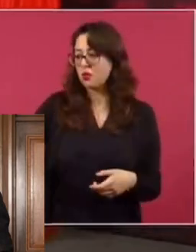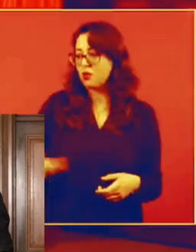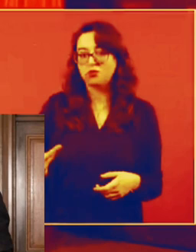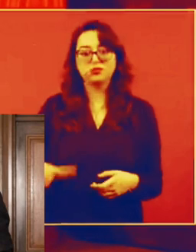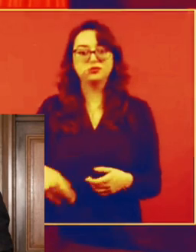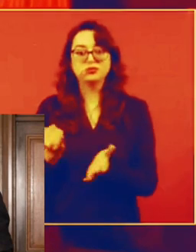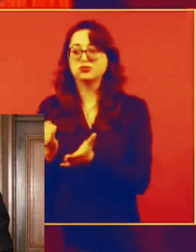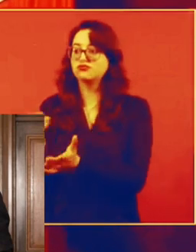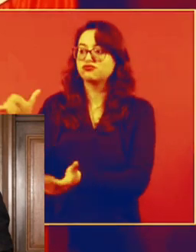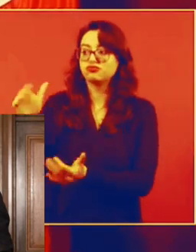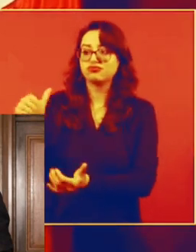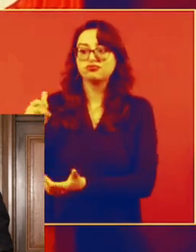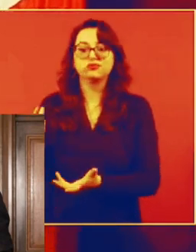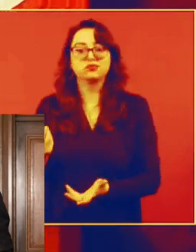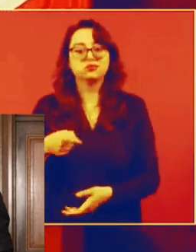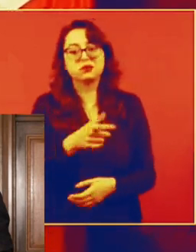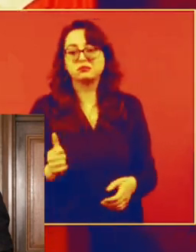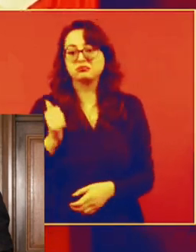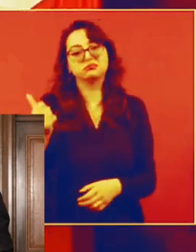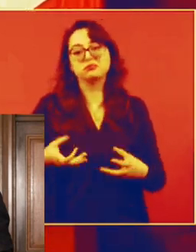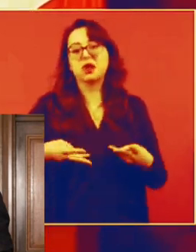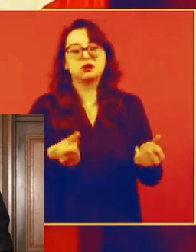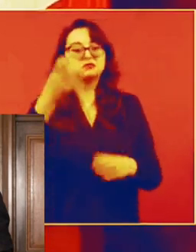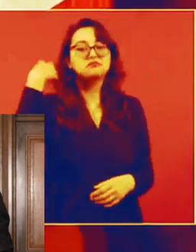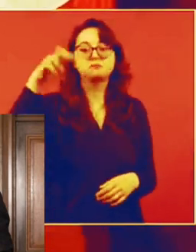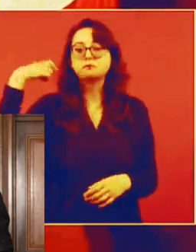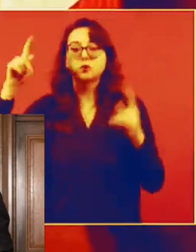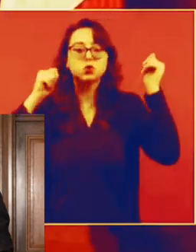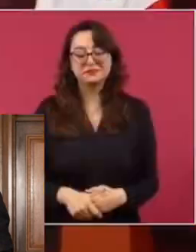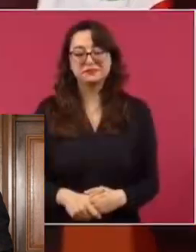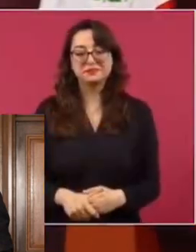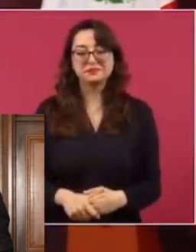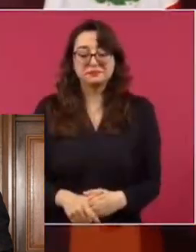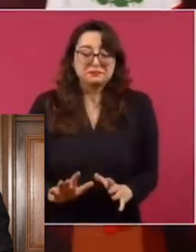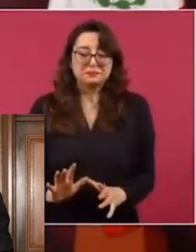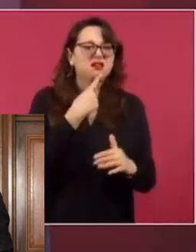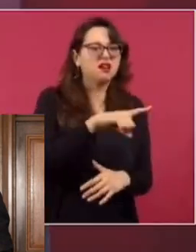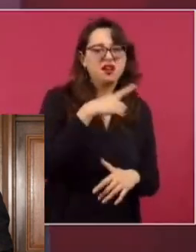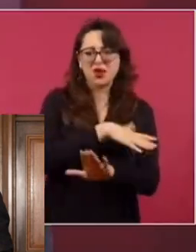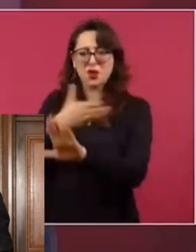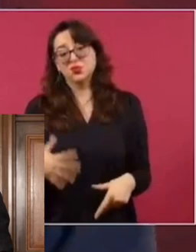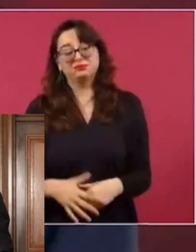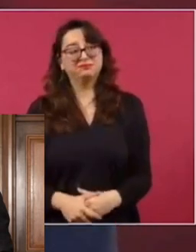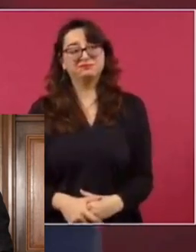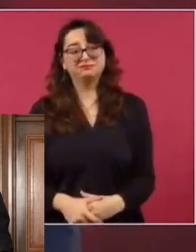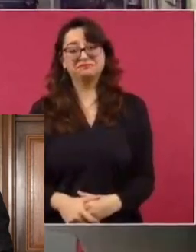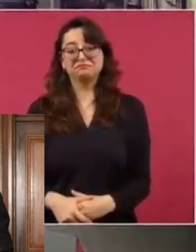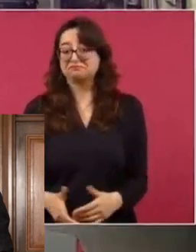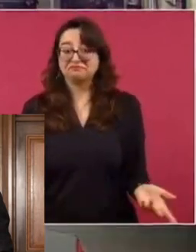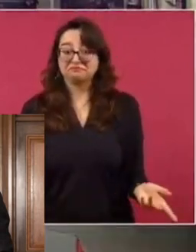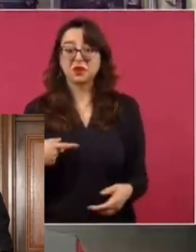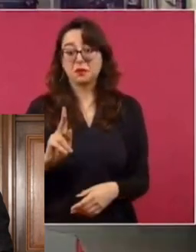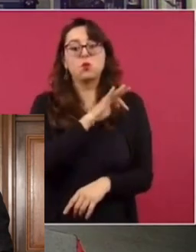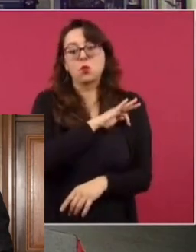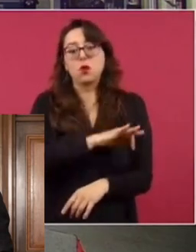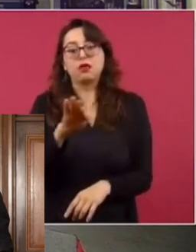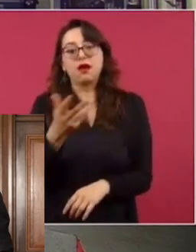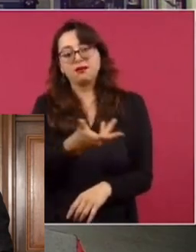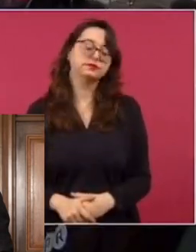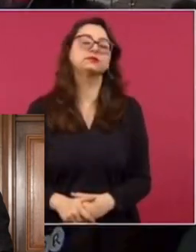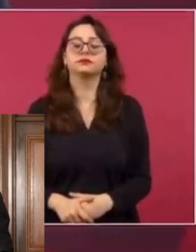hacer este turismo político derechos facho de eso es todo pero vivimos a un país libre